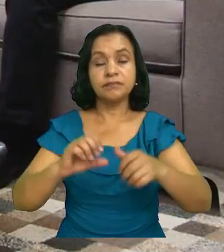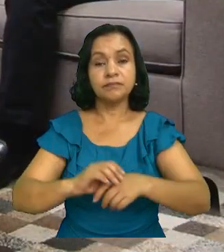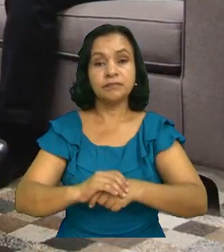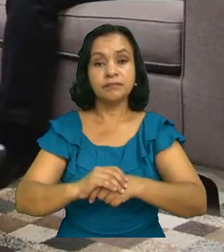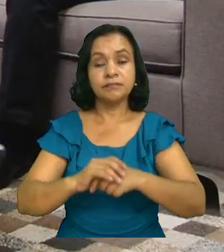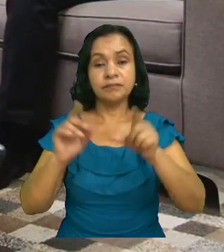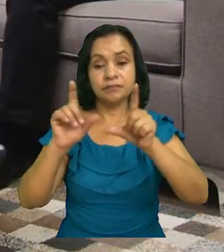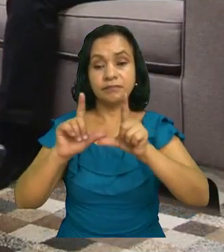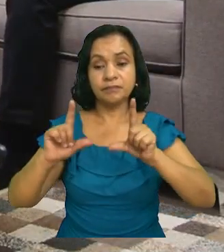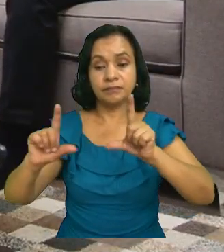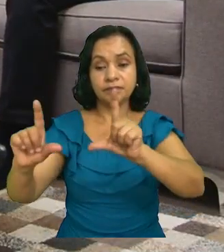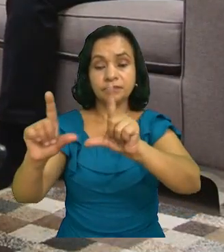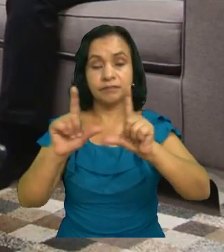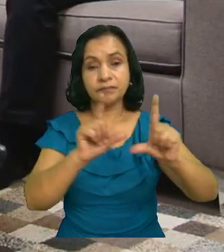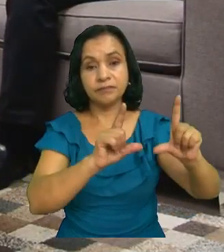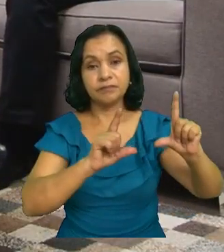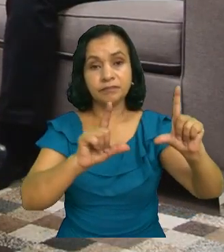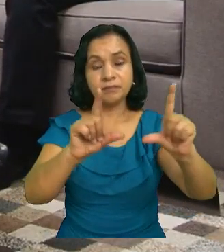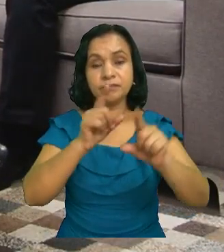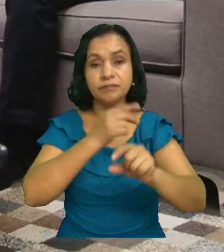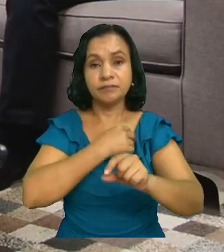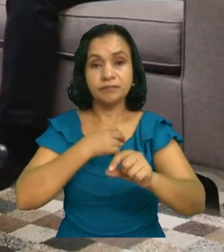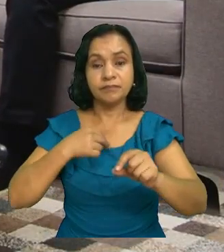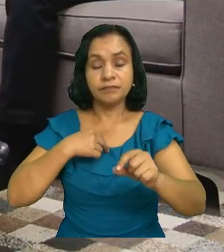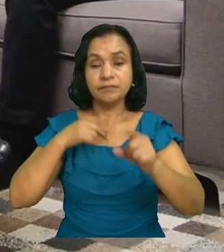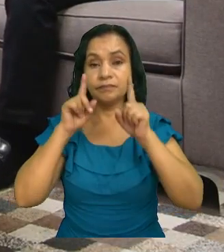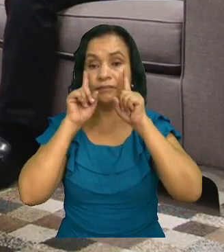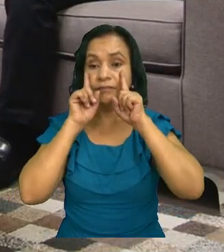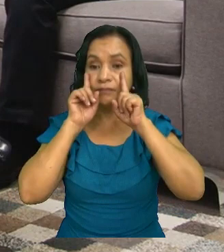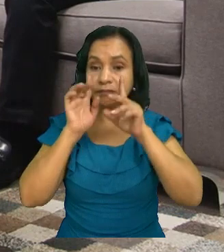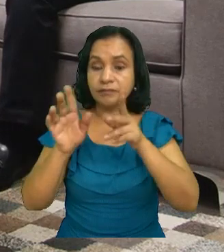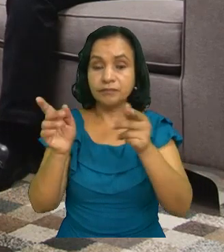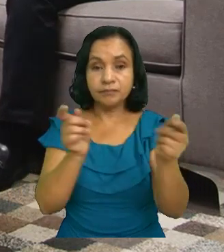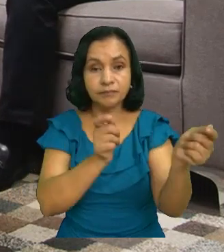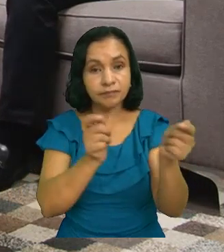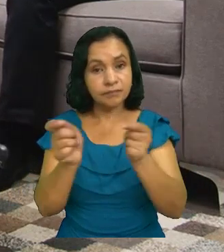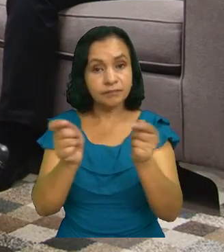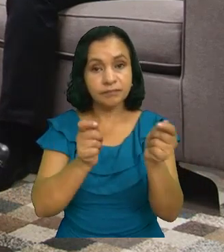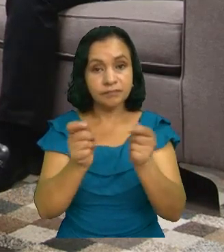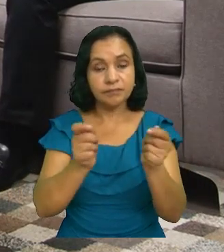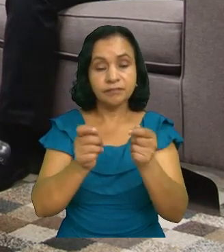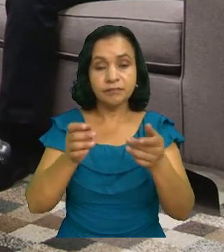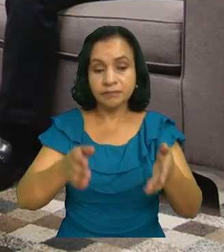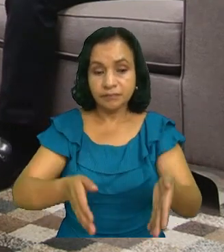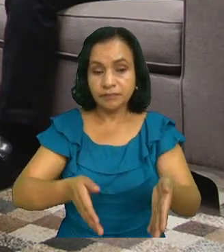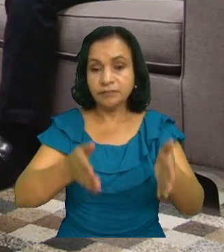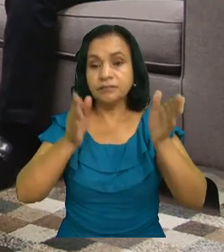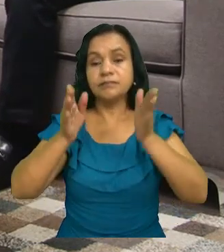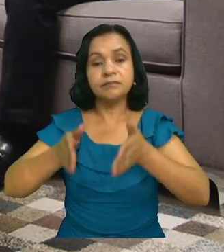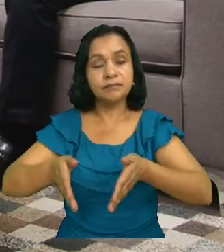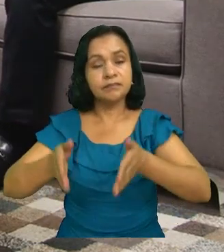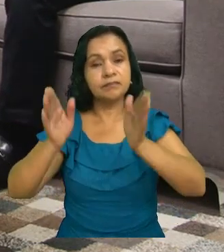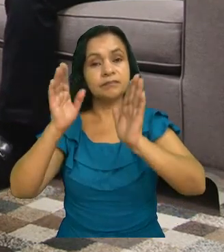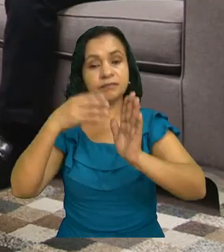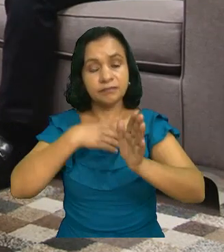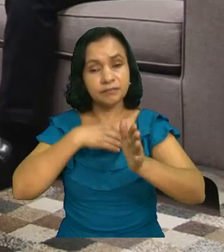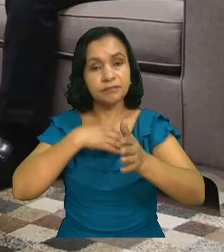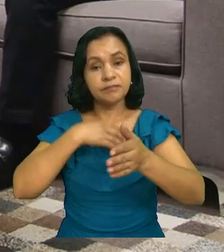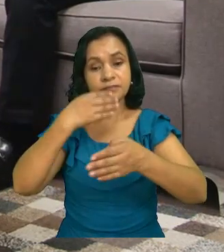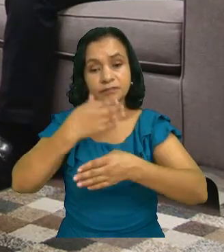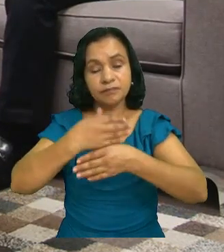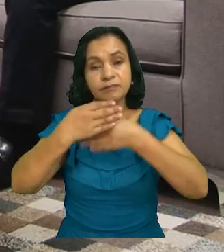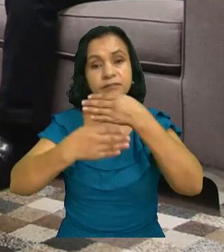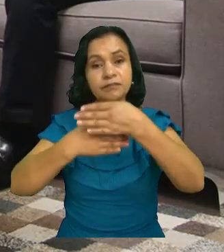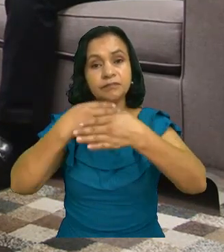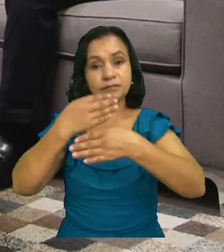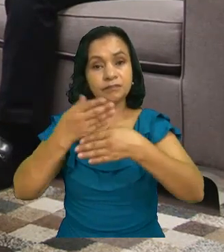en la zona y realizan el mantenimiento y la reparación de las carreteras que ellos mismos han construido.